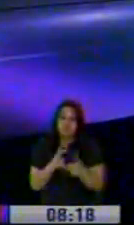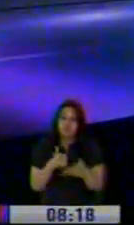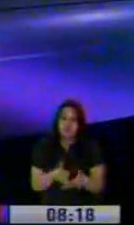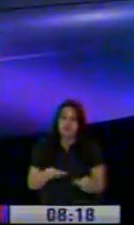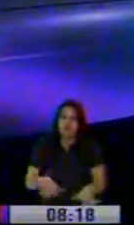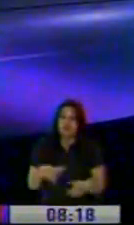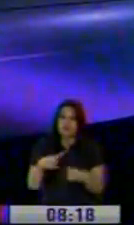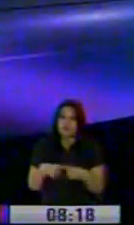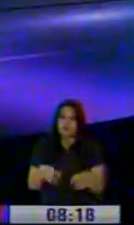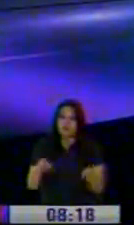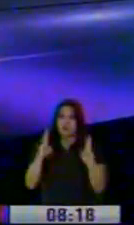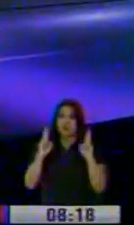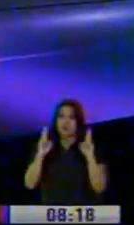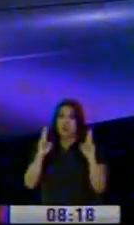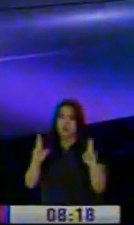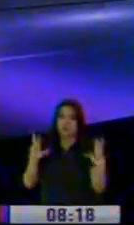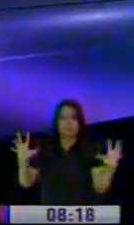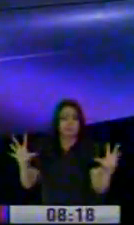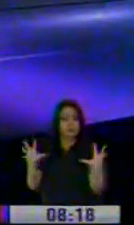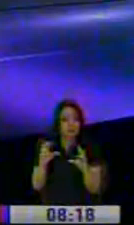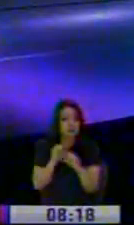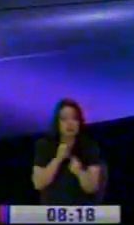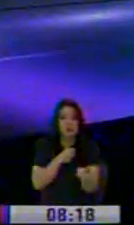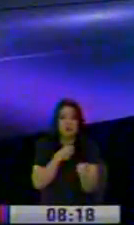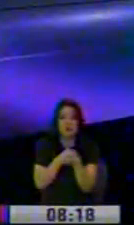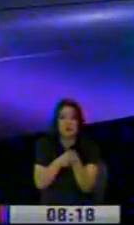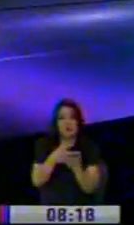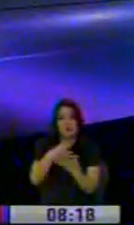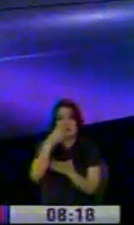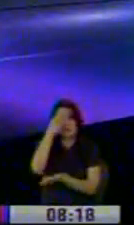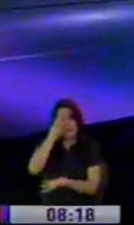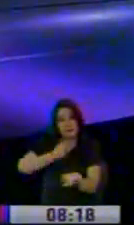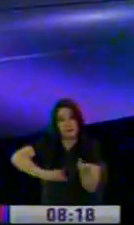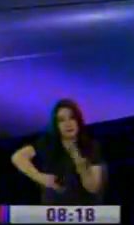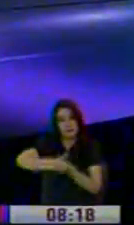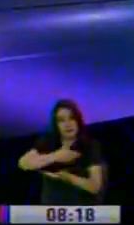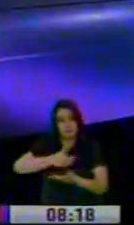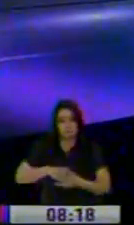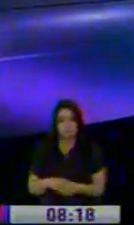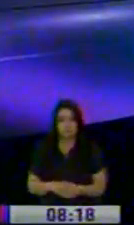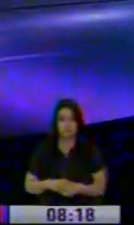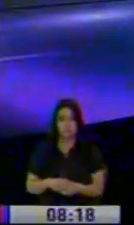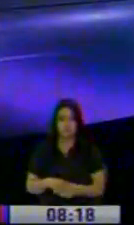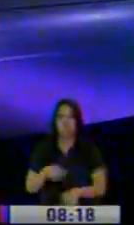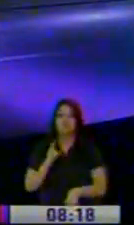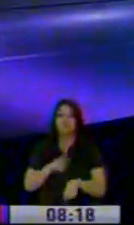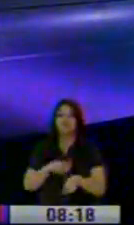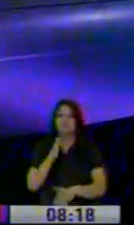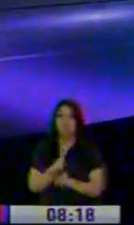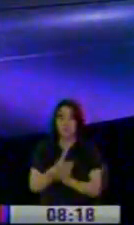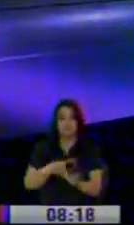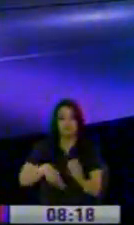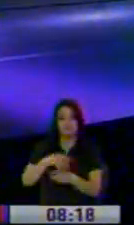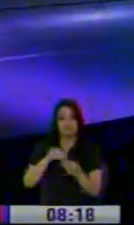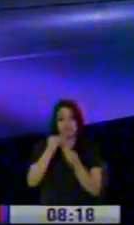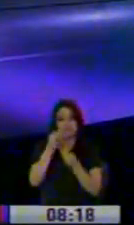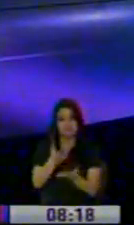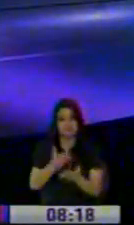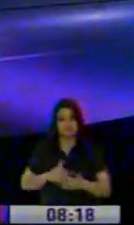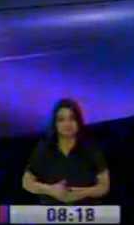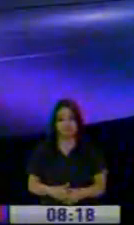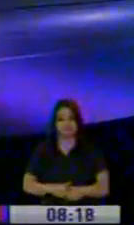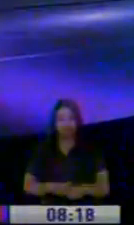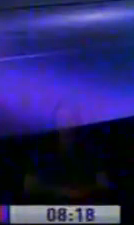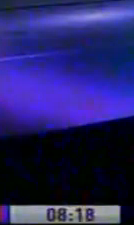como siempre diremos, todos tenemos que ir aprendiendo a convivir con las autoridades. Vamos para una pausa comercial en el primer noticiero de la